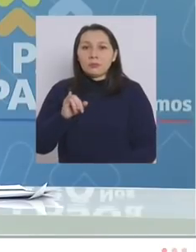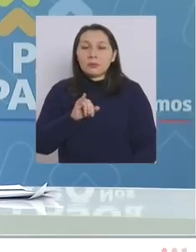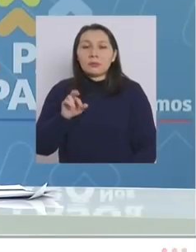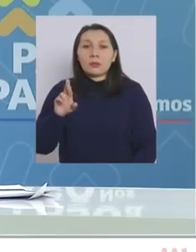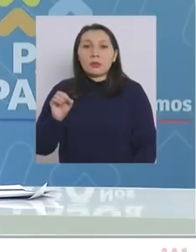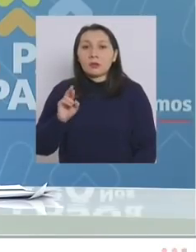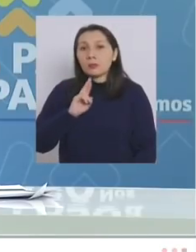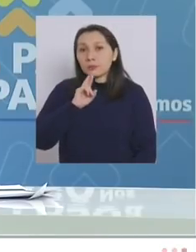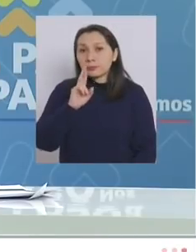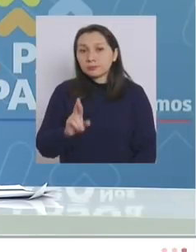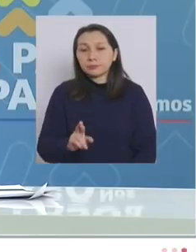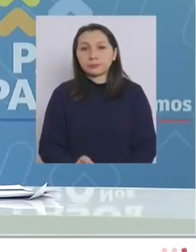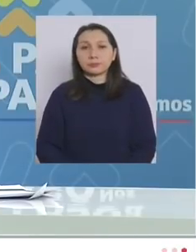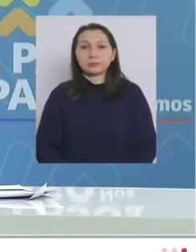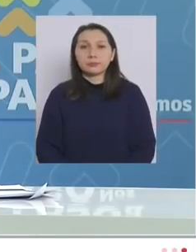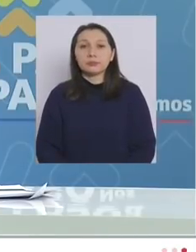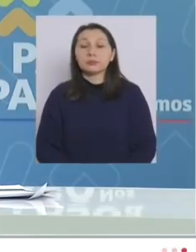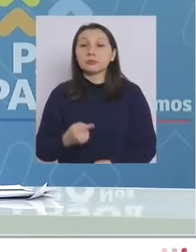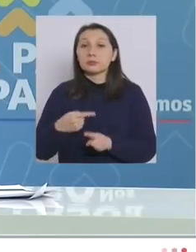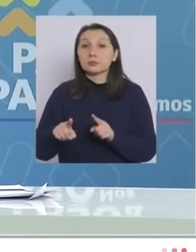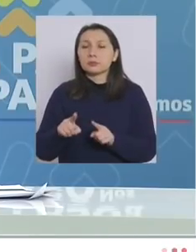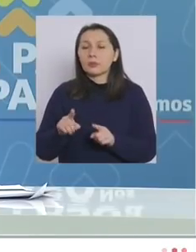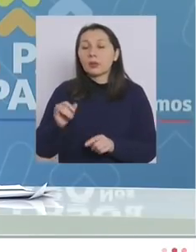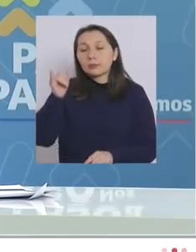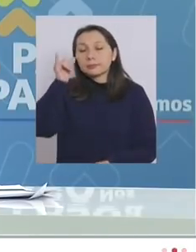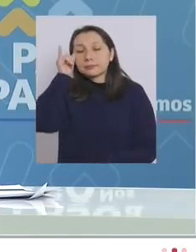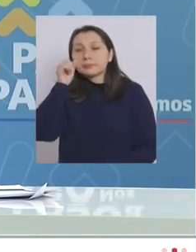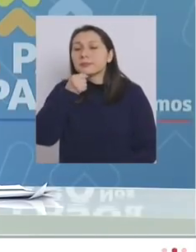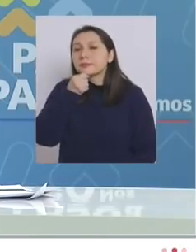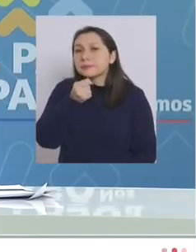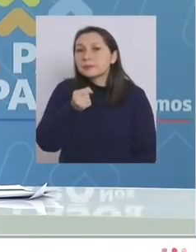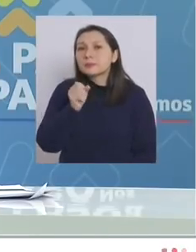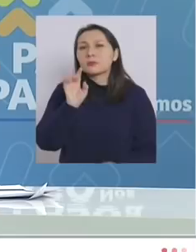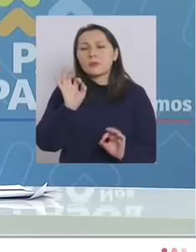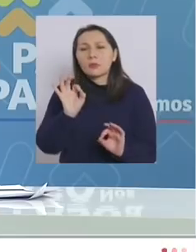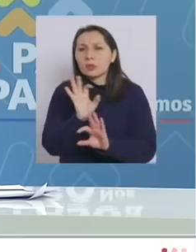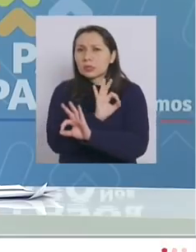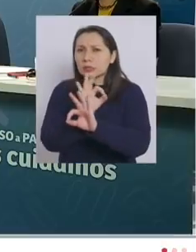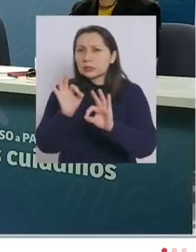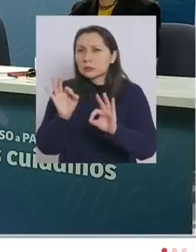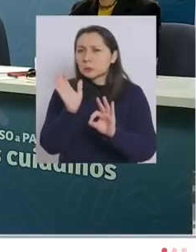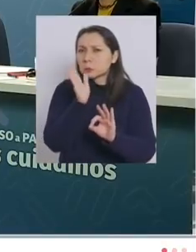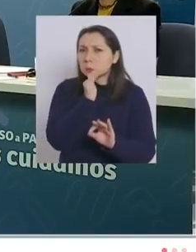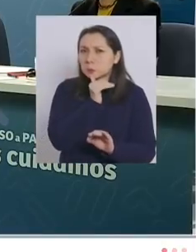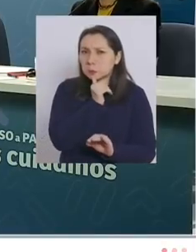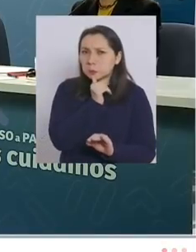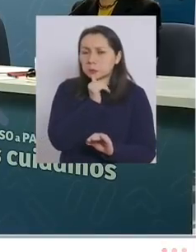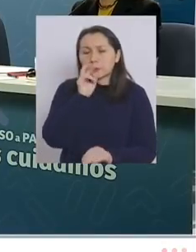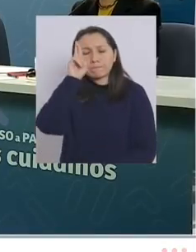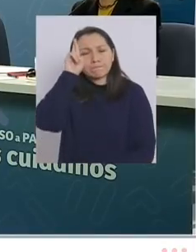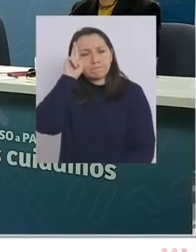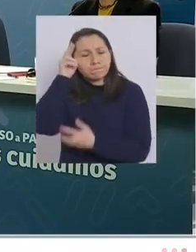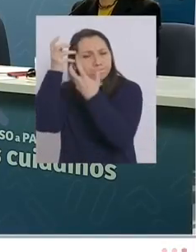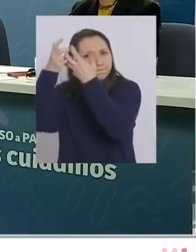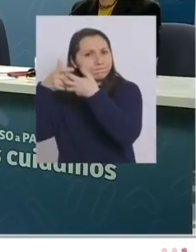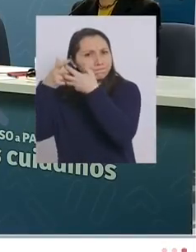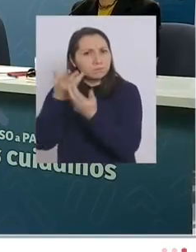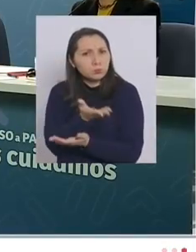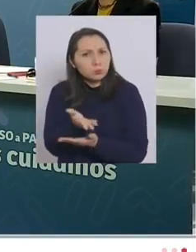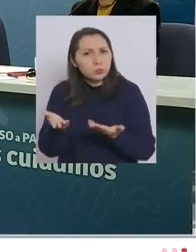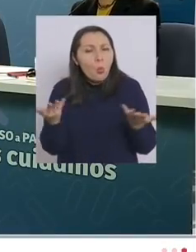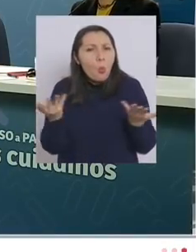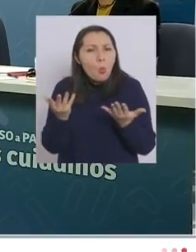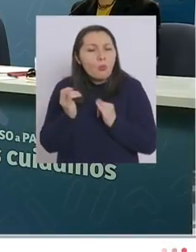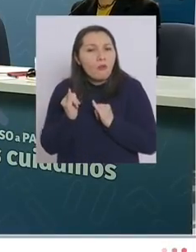por su respuesta. La siguiente, ¿sí? Ministro, pero un punto, no hay ninguna reflexión que haga usted por cómo